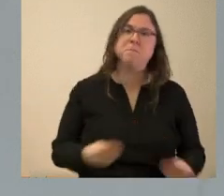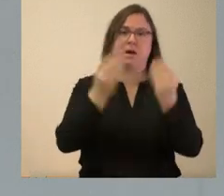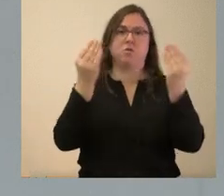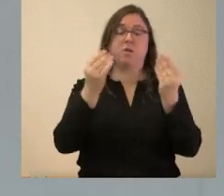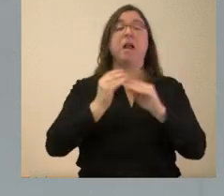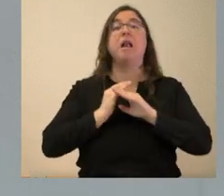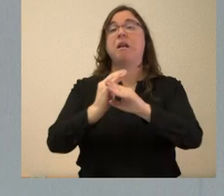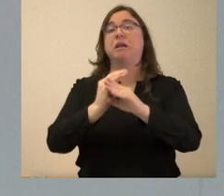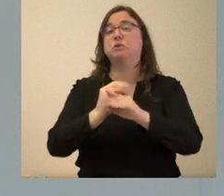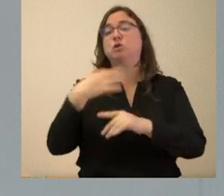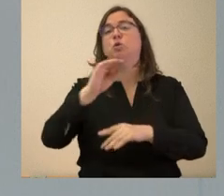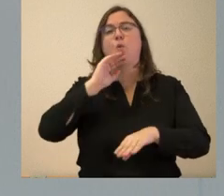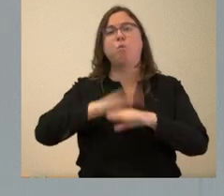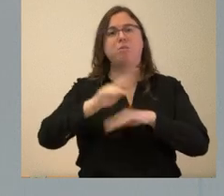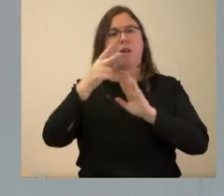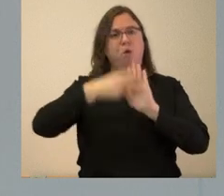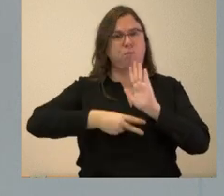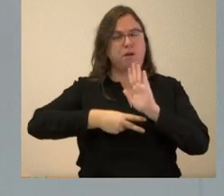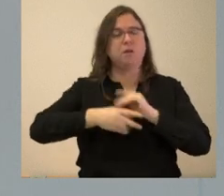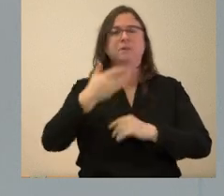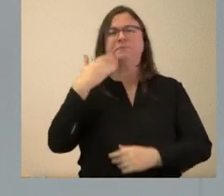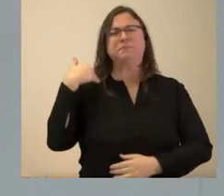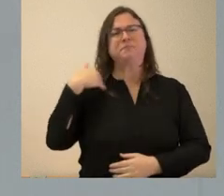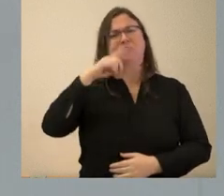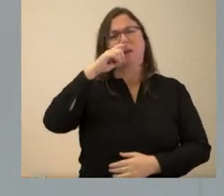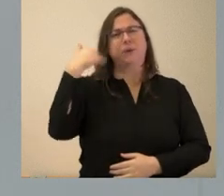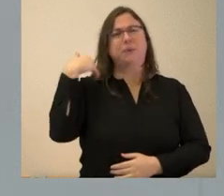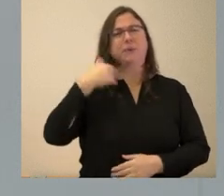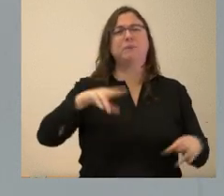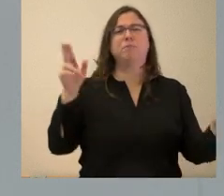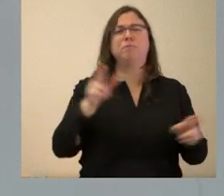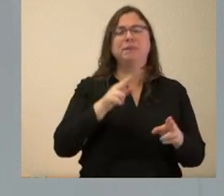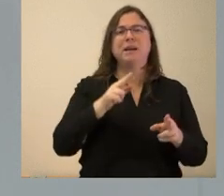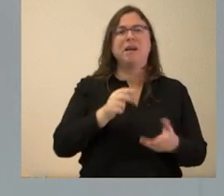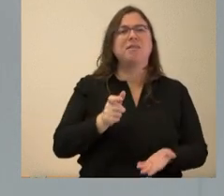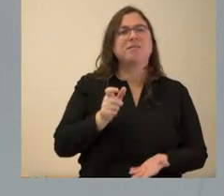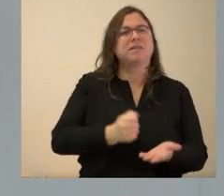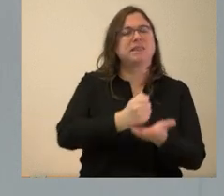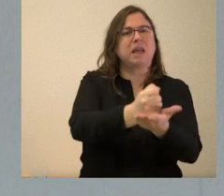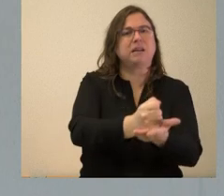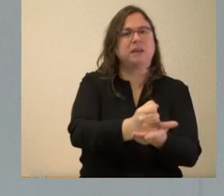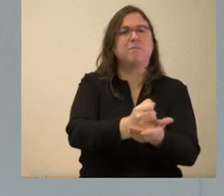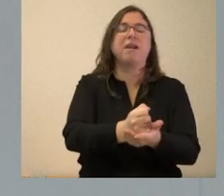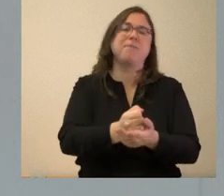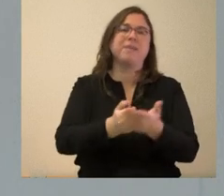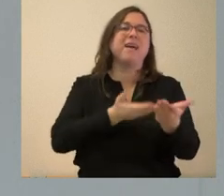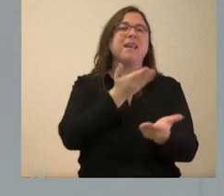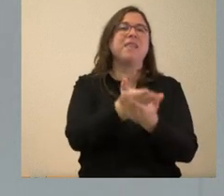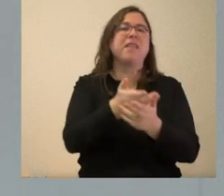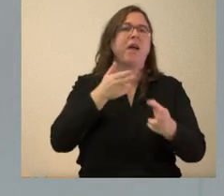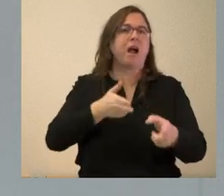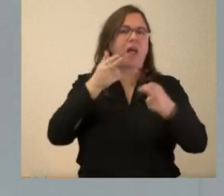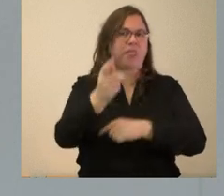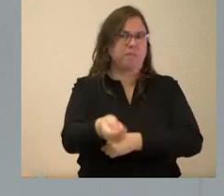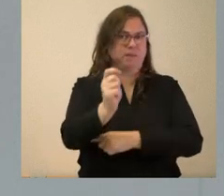a la Norma Por ejemplo recordarán ustedes que una vez que se eliminó el impuesto o para este caso la tasa de licencia de caza y pesca lo